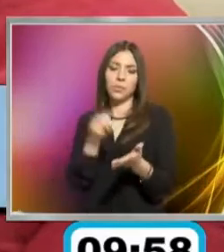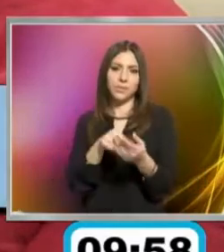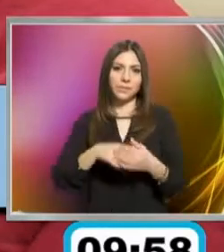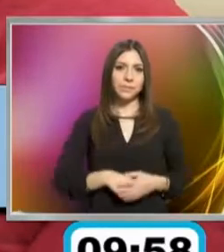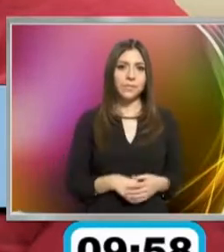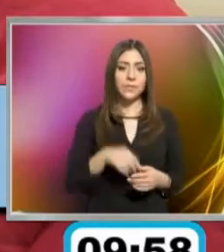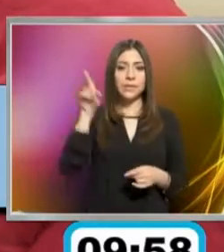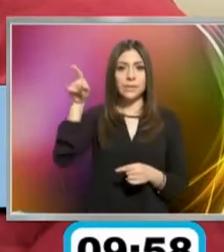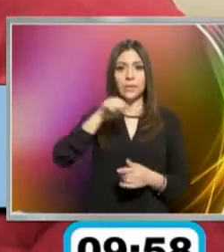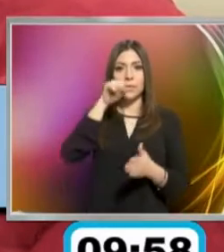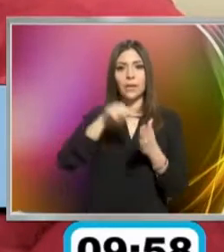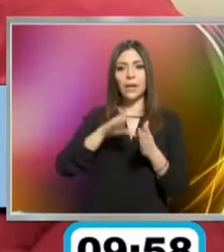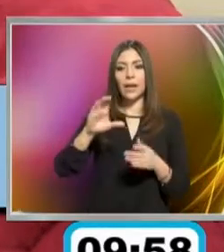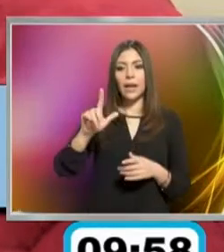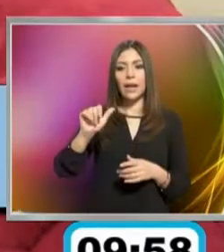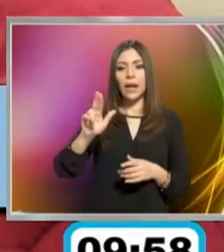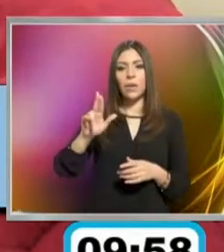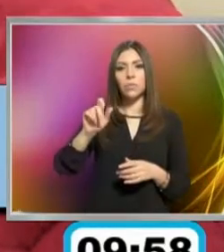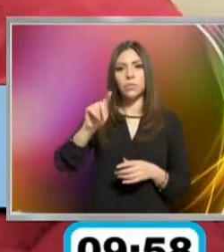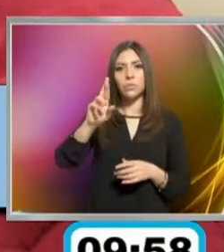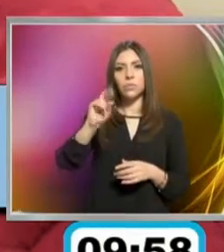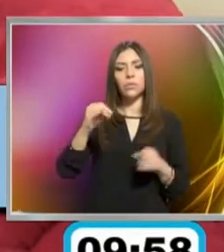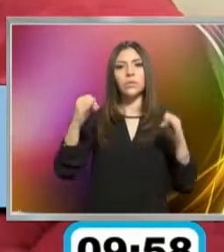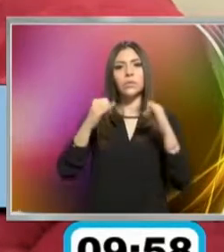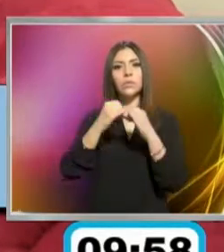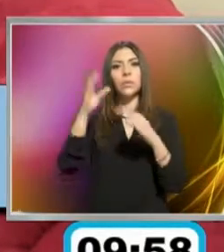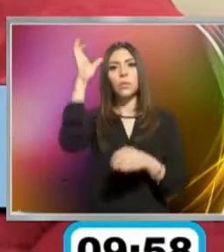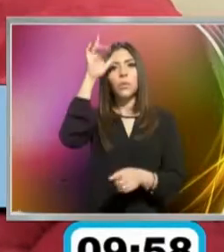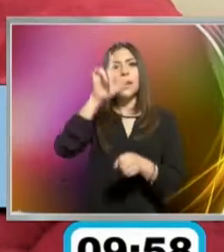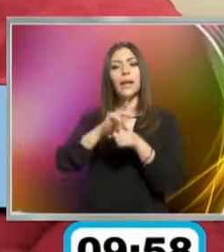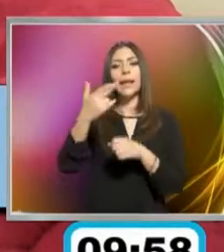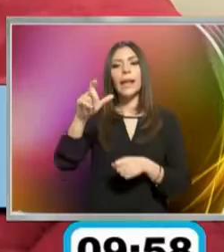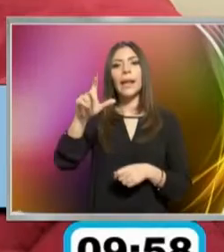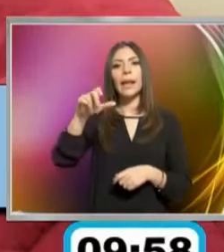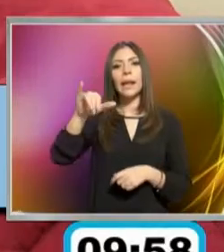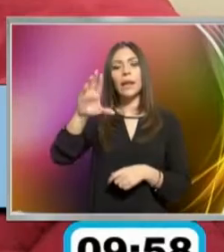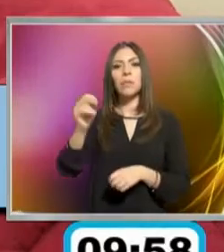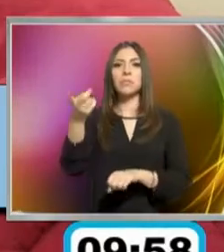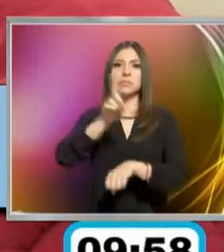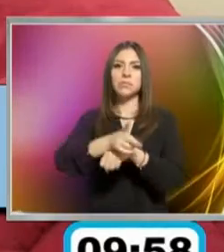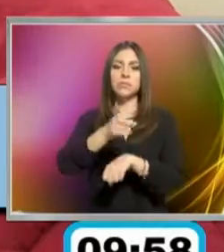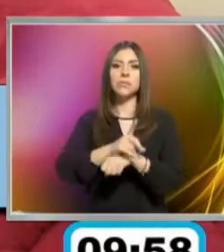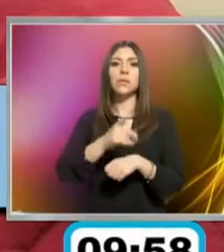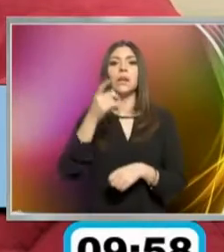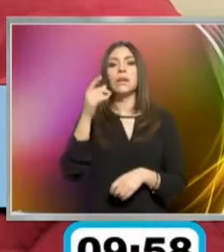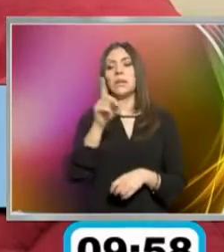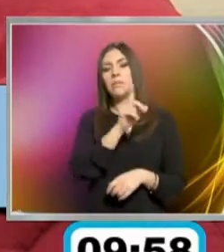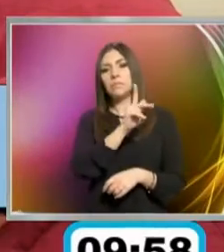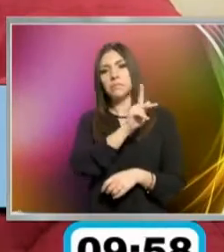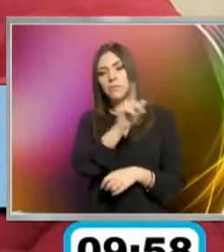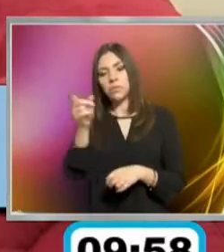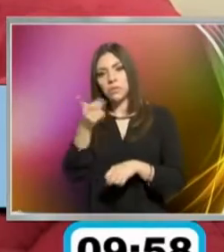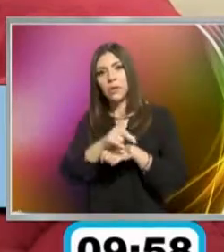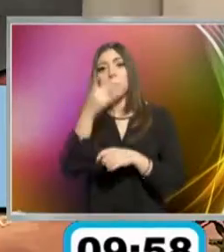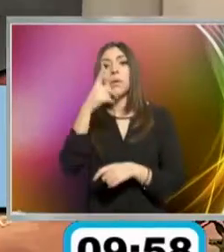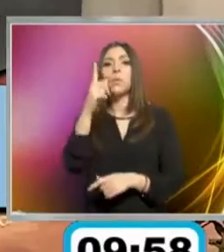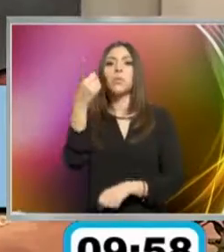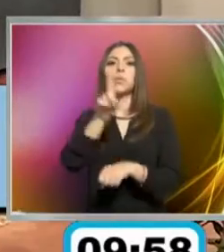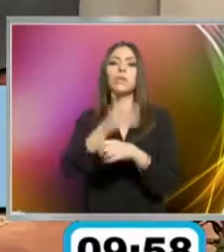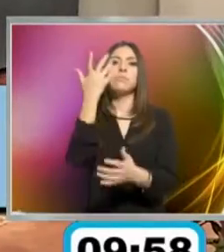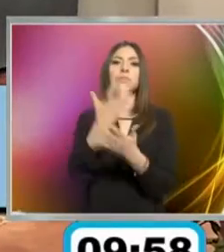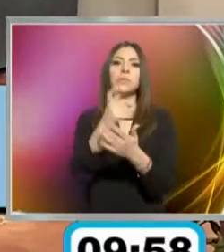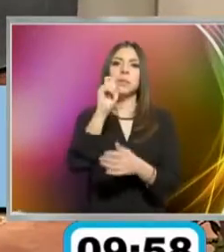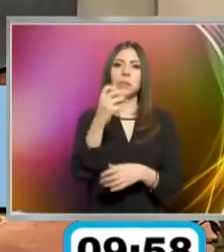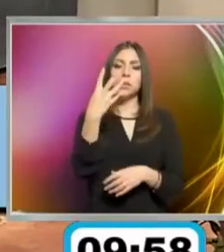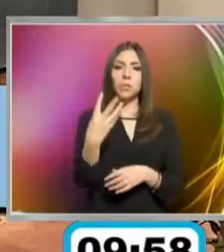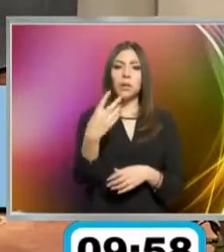en el claustro del Instituto Cultural bien. Helénico todos los días, con excepción del 24, porque Claro. ese día sí descansamos, pero Sí. estamos hasta